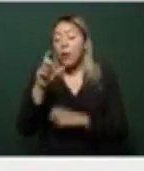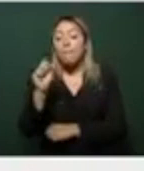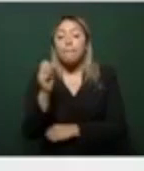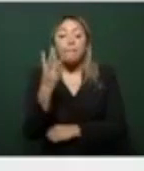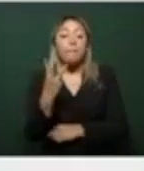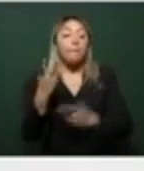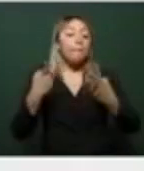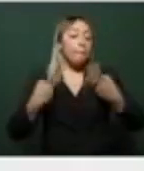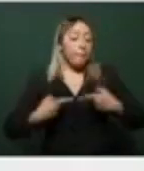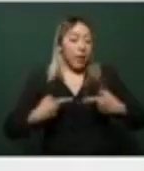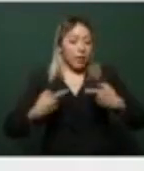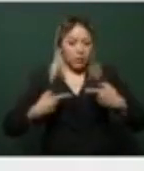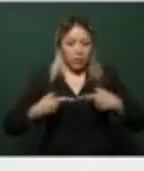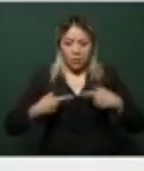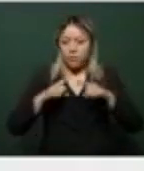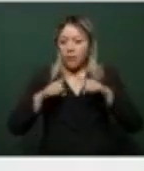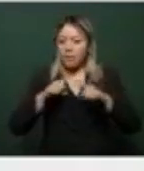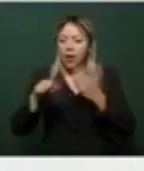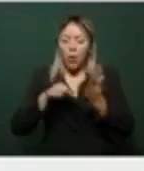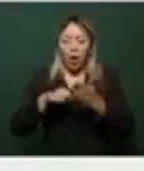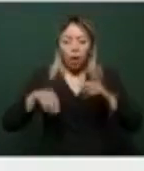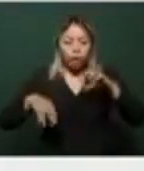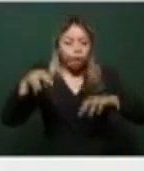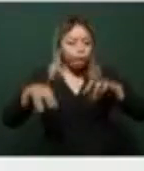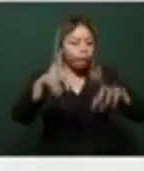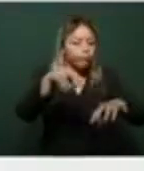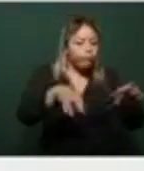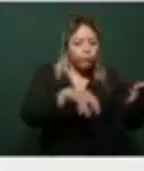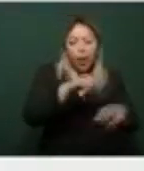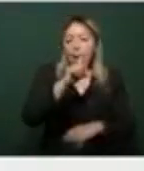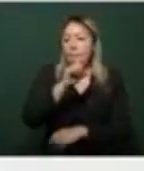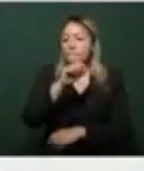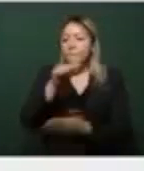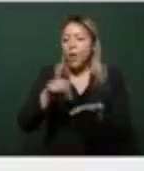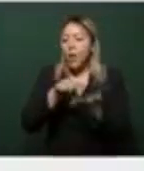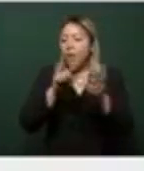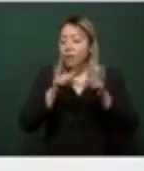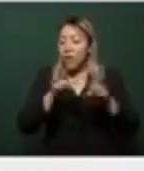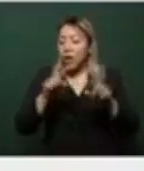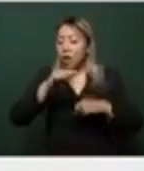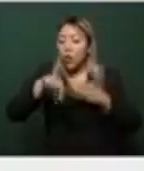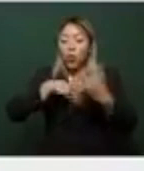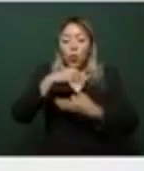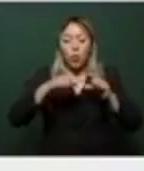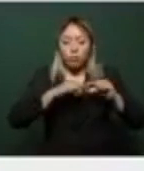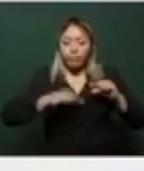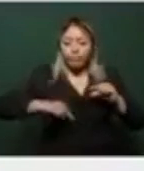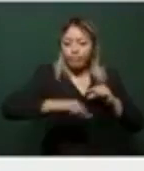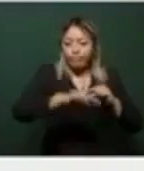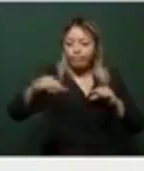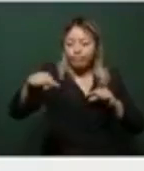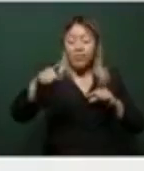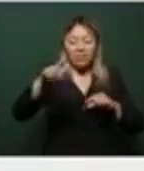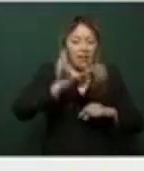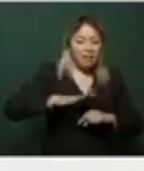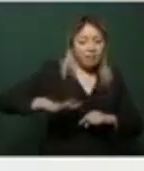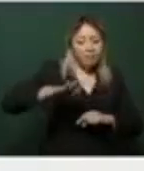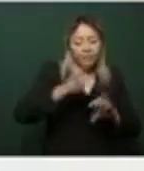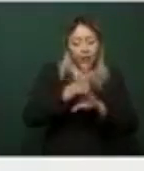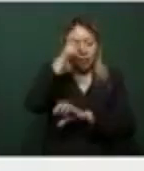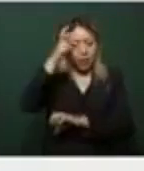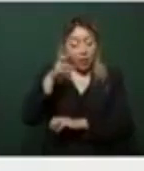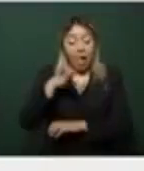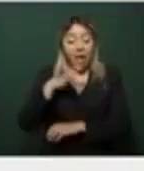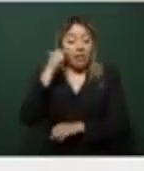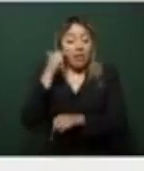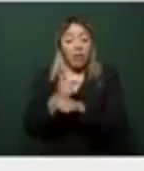elementos distribuidos en 20 bases a través de todo este ducto en el estado de Hidalgo. Hemos localizado 7